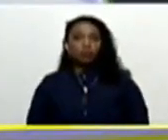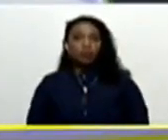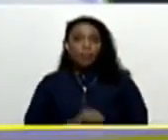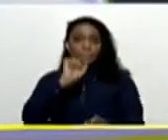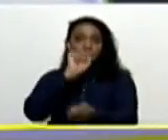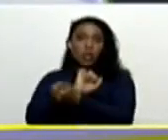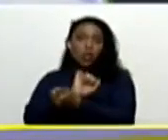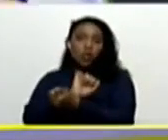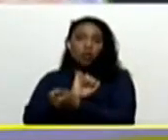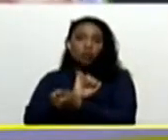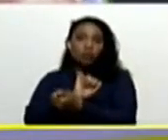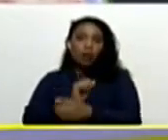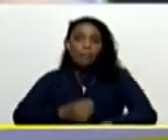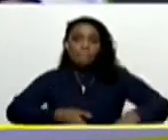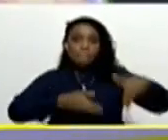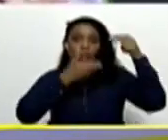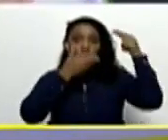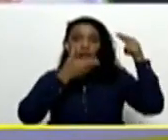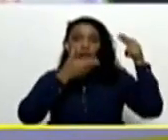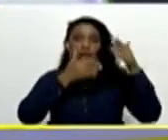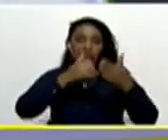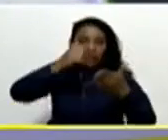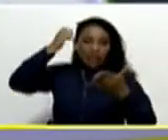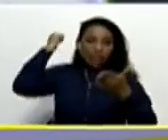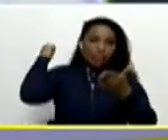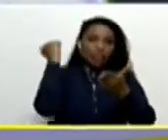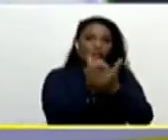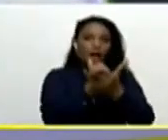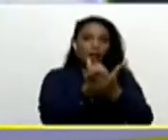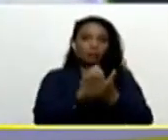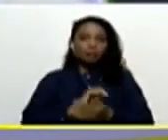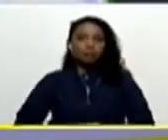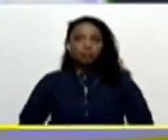capturan y lo asesinan.